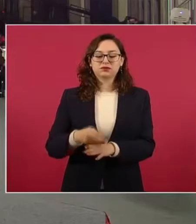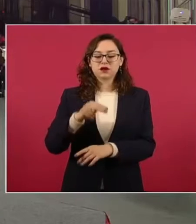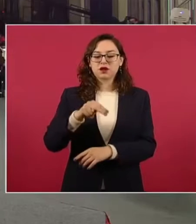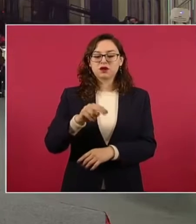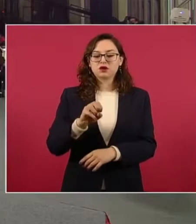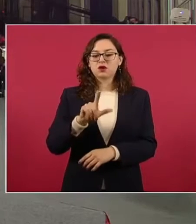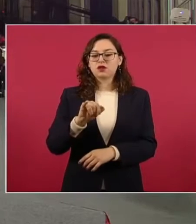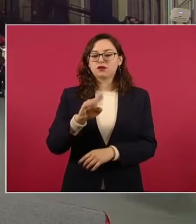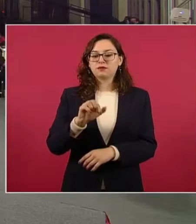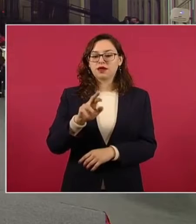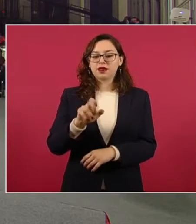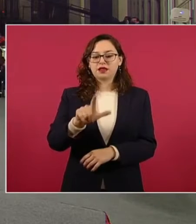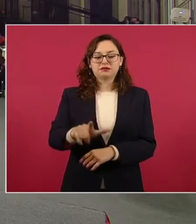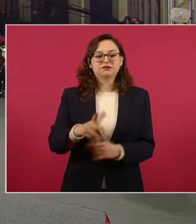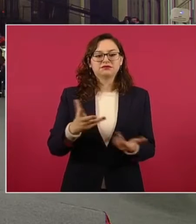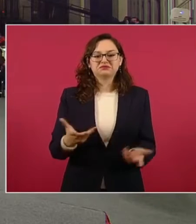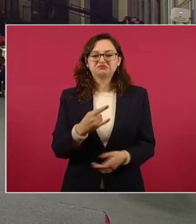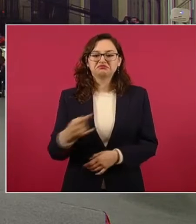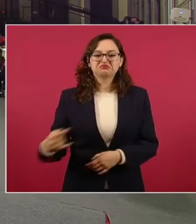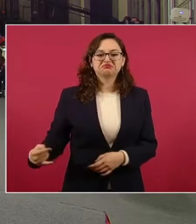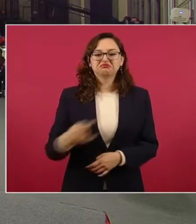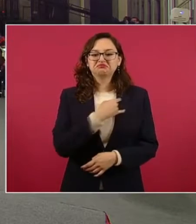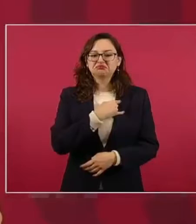individualista, materialista,